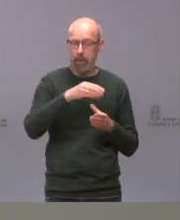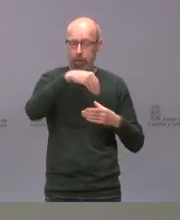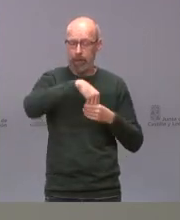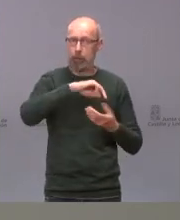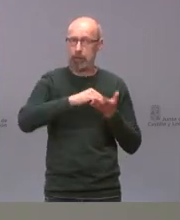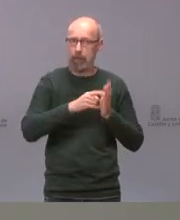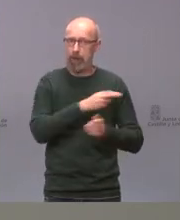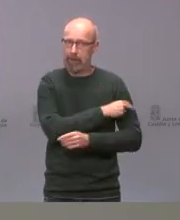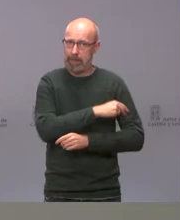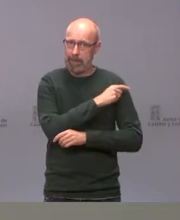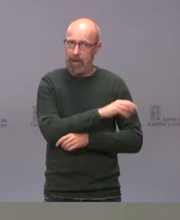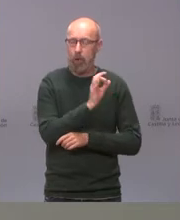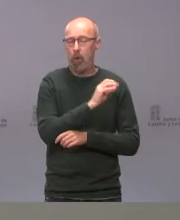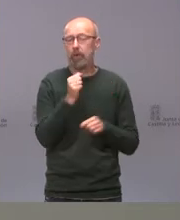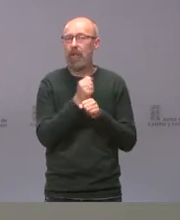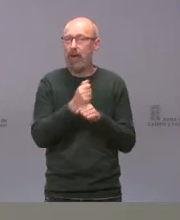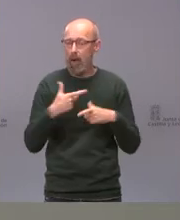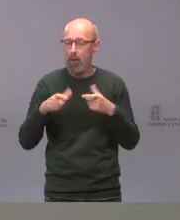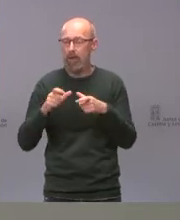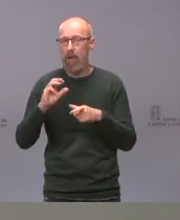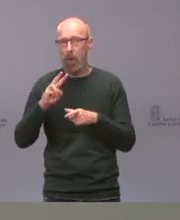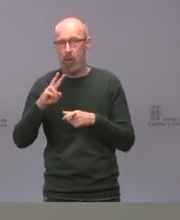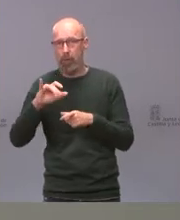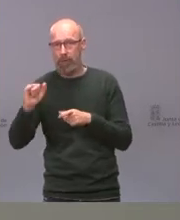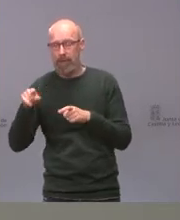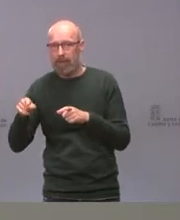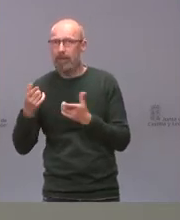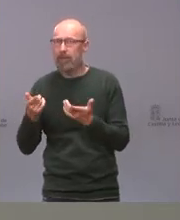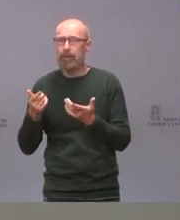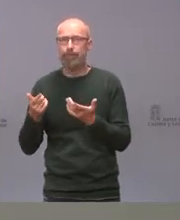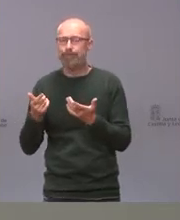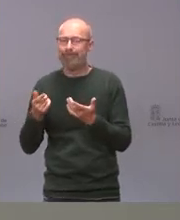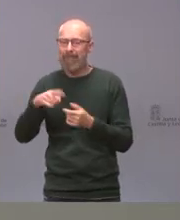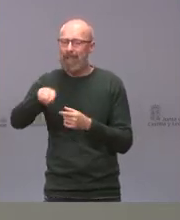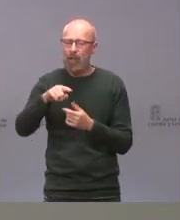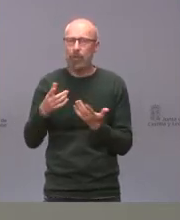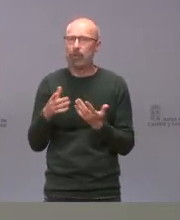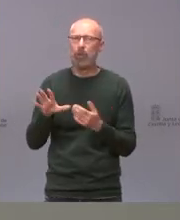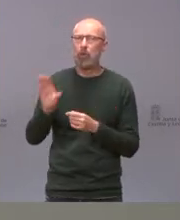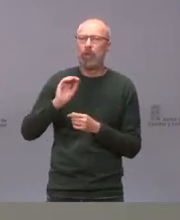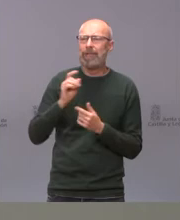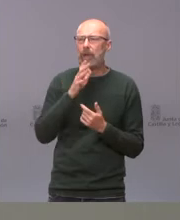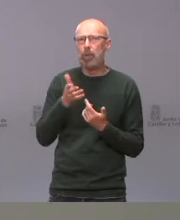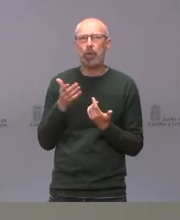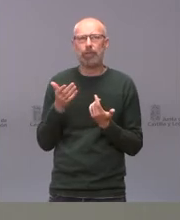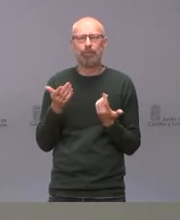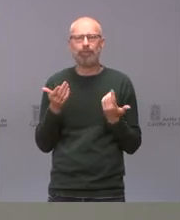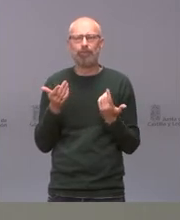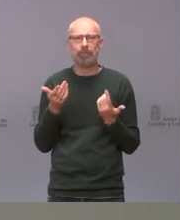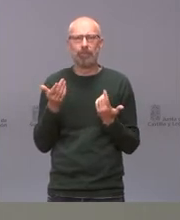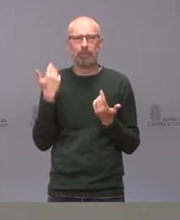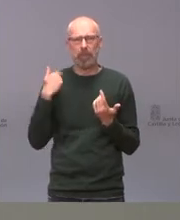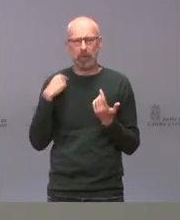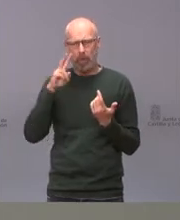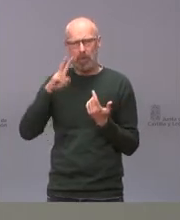que trabajan en las unidades de críticos no entienden esa diferencia de imágenes que ellos viven todos